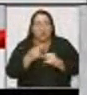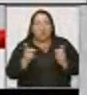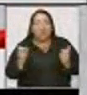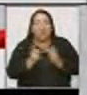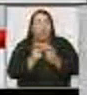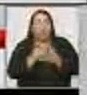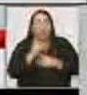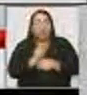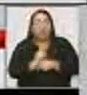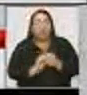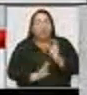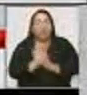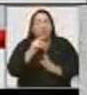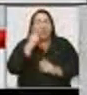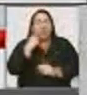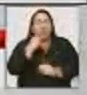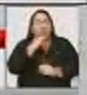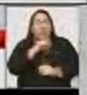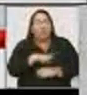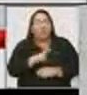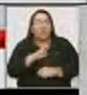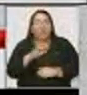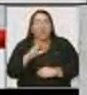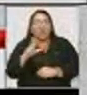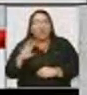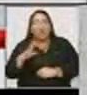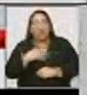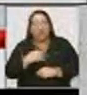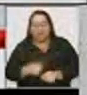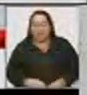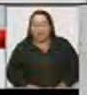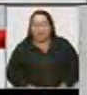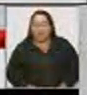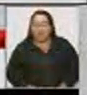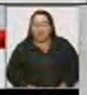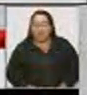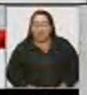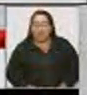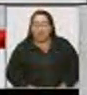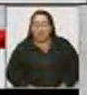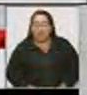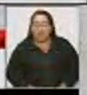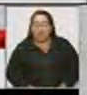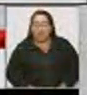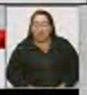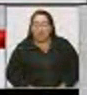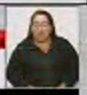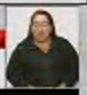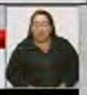conclusión de educación superior de las mujeres y hombres de 25 a 34 años de edad, que comprende